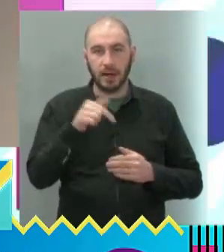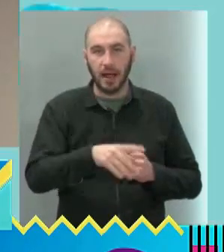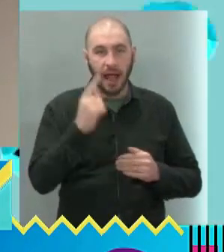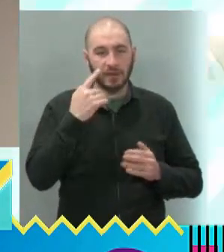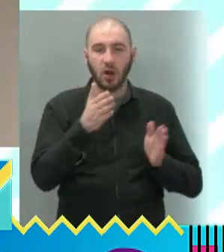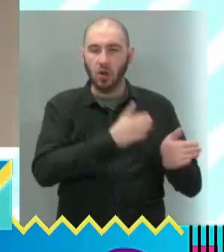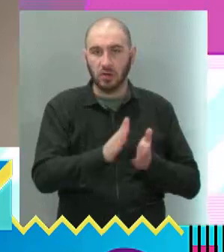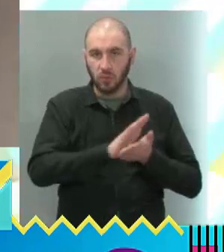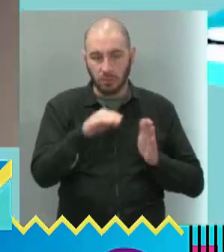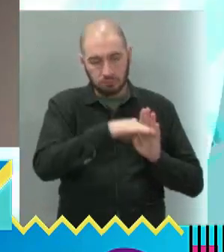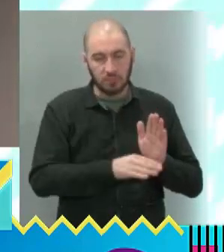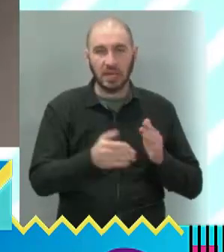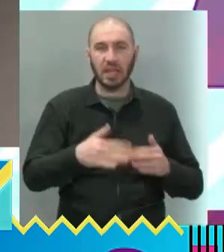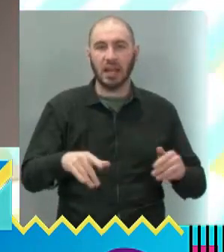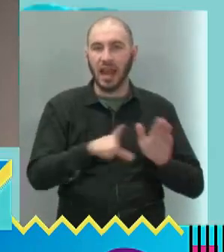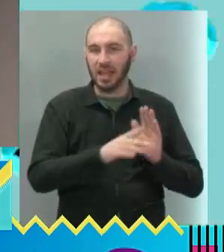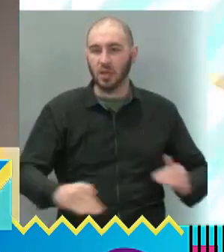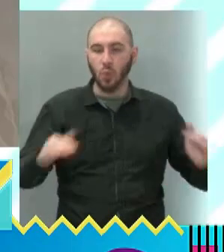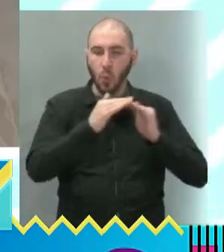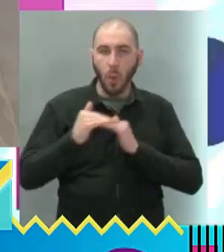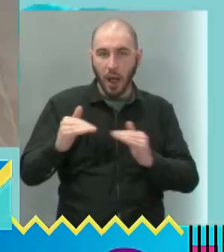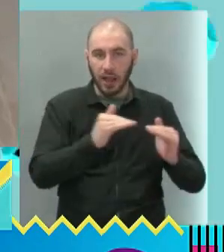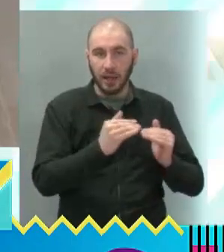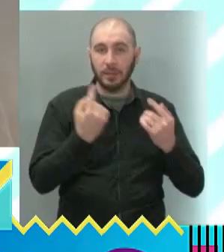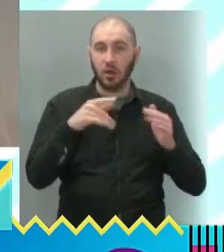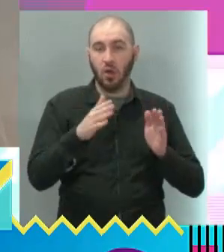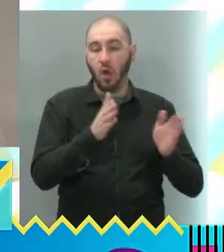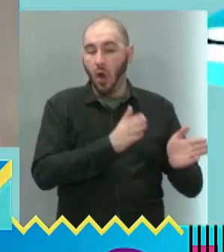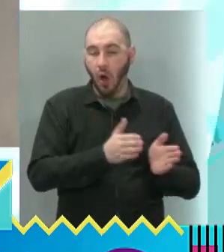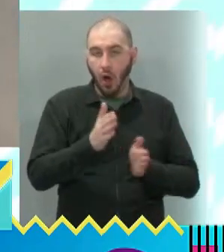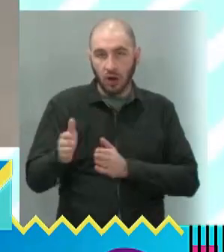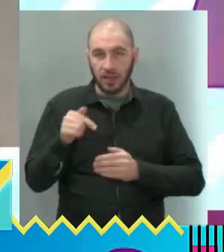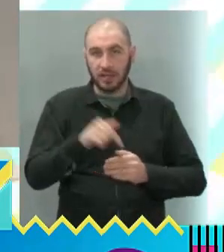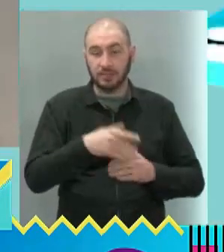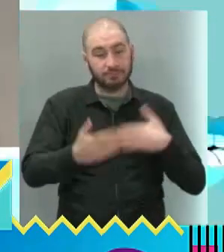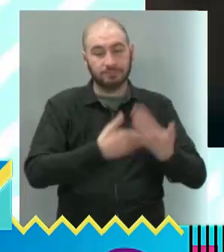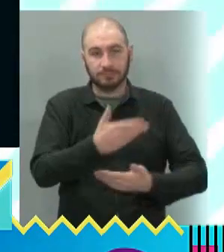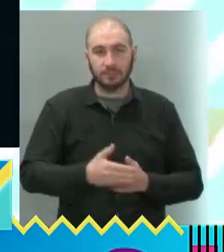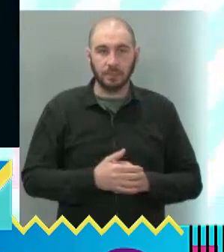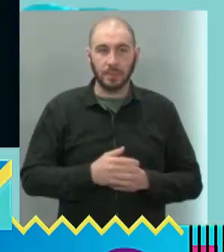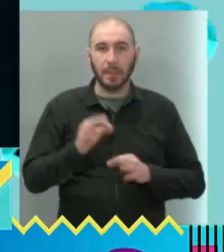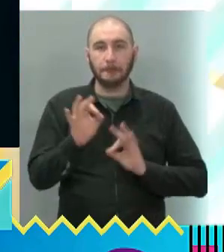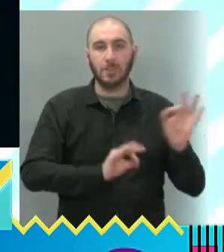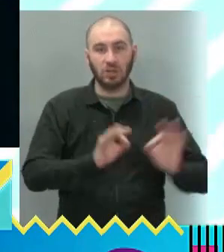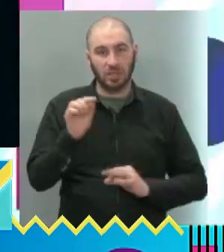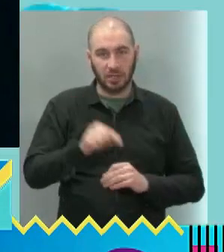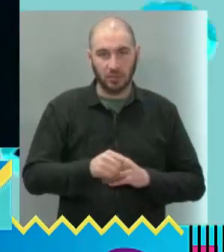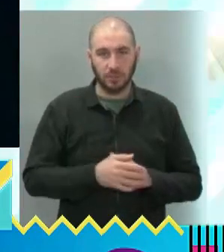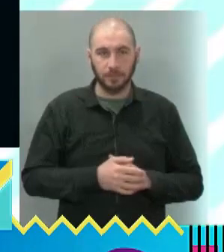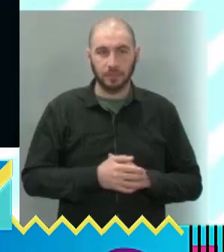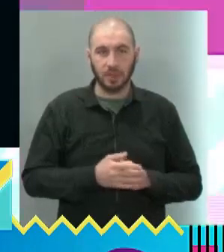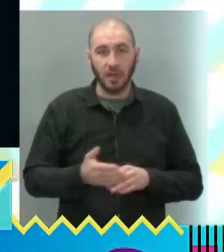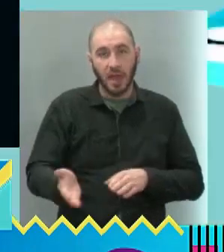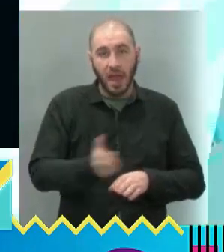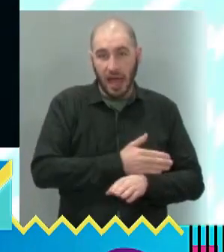este nuevo orden, ¿no es cierto?, la igualdad ante la ley. Pero este nuevo orden era un orden que había que construir, era un proyecto. Claro. Lo